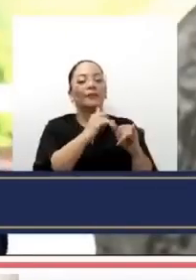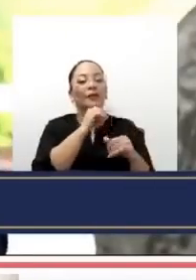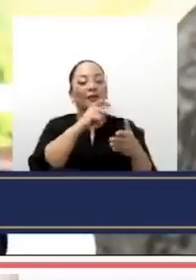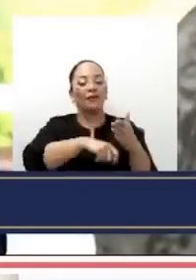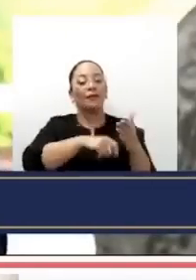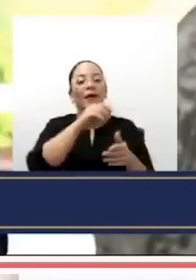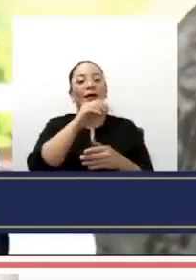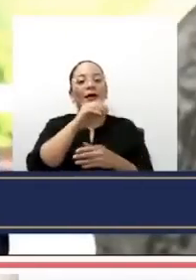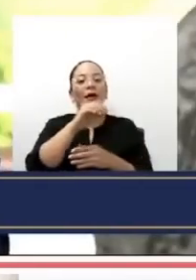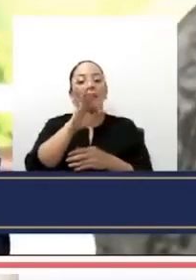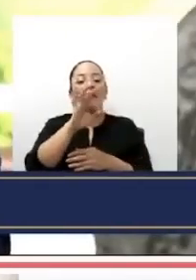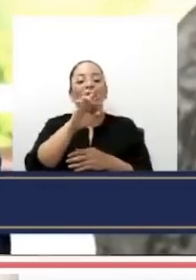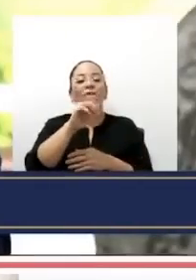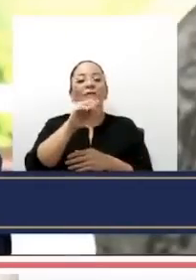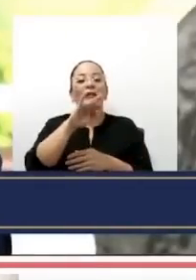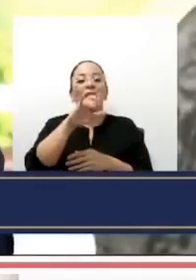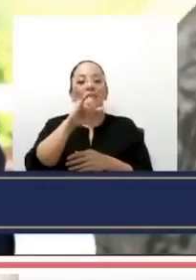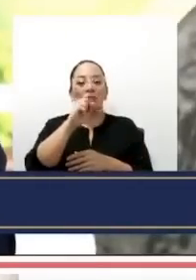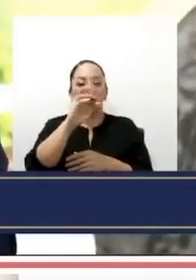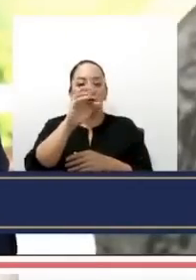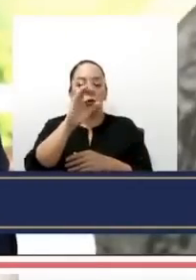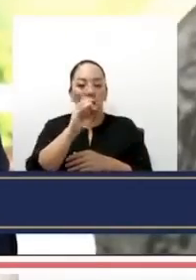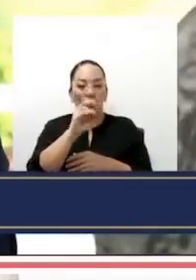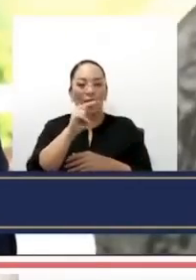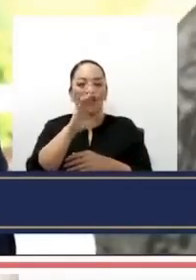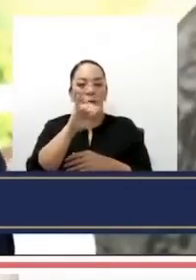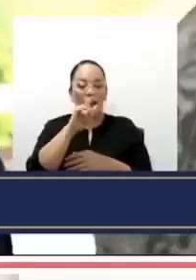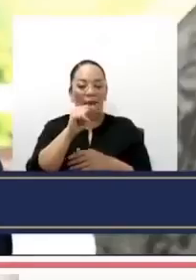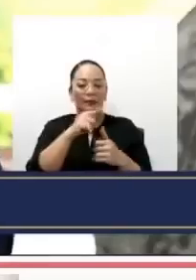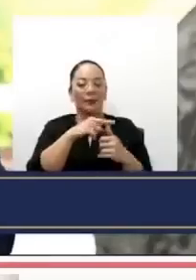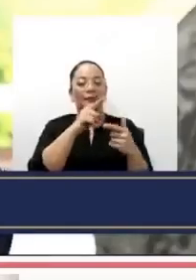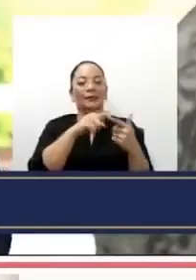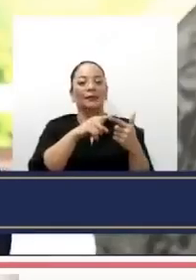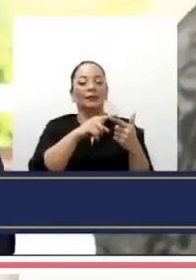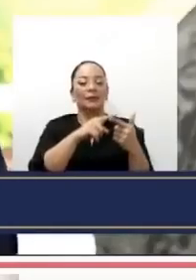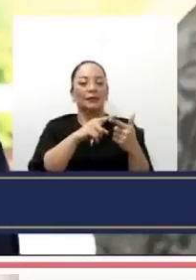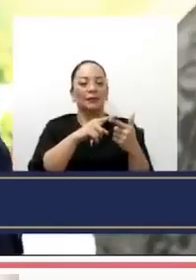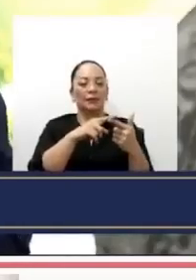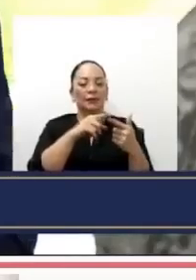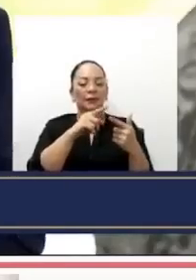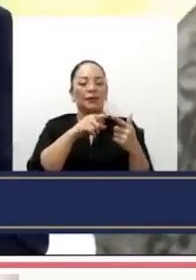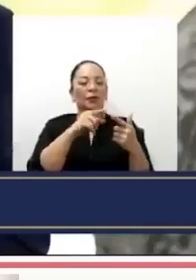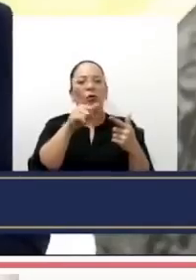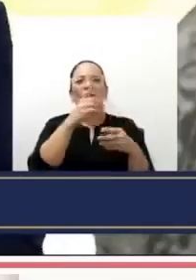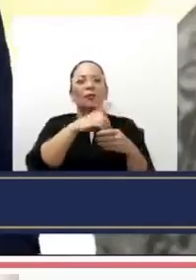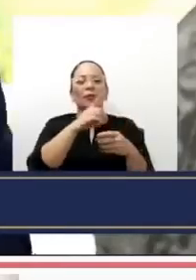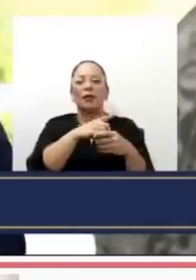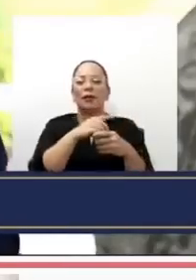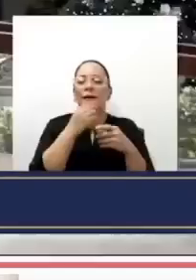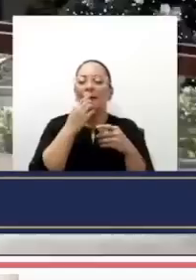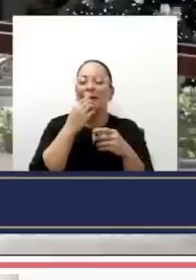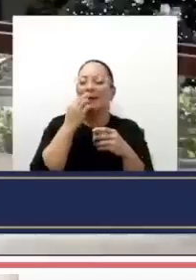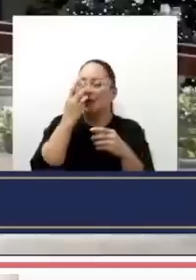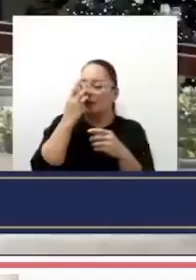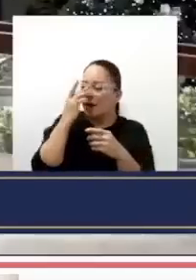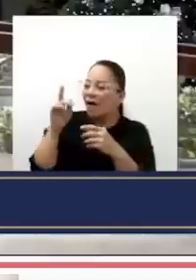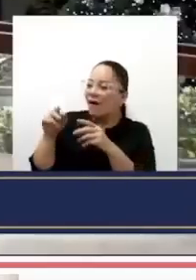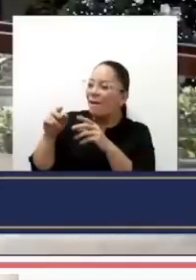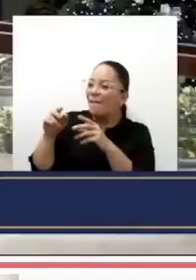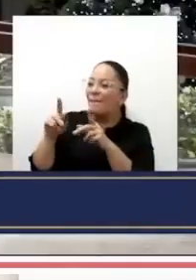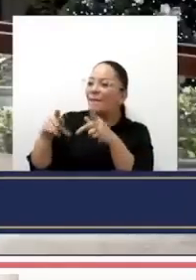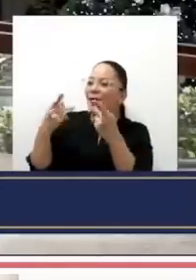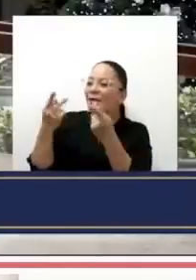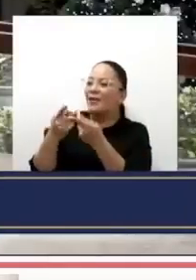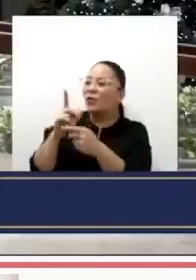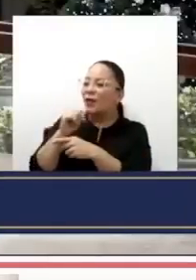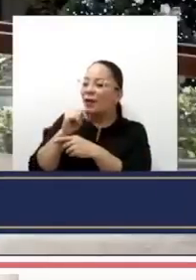Nicolás, toda la fracción del Palina y una diputada que no sé ya de qué partido es. Una la fracción del Palina, dijo. Partido de